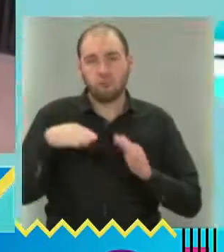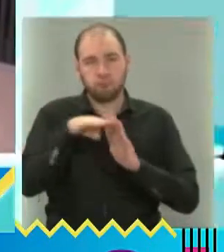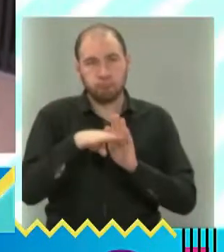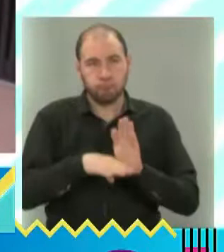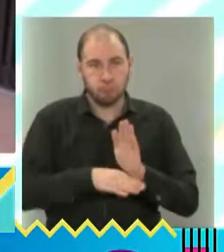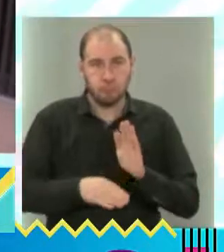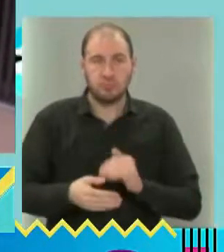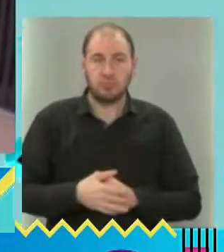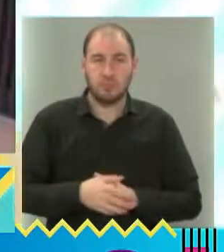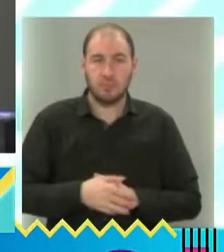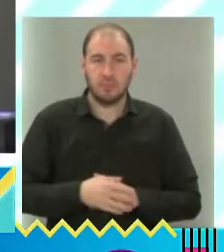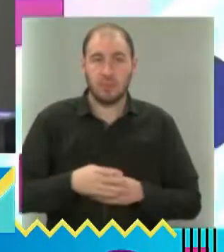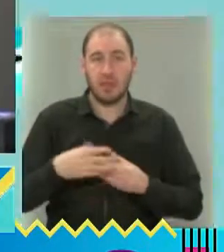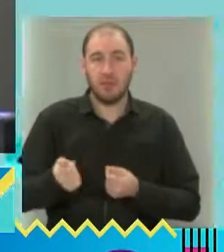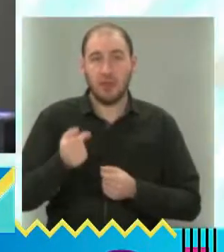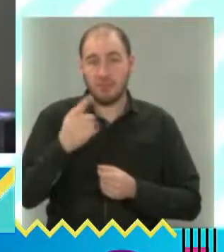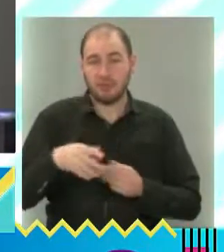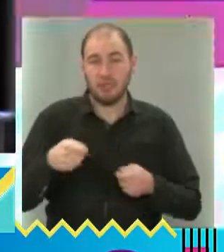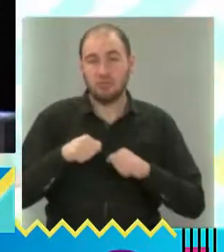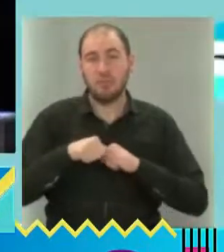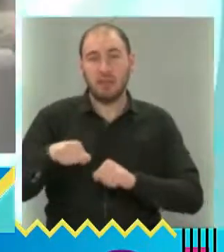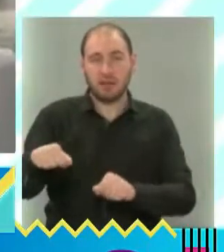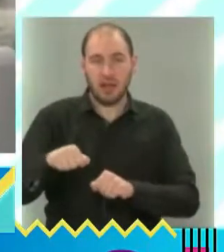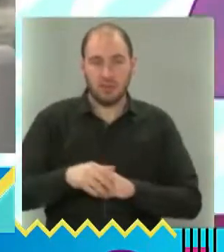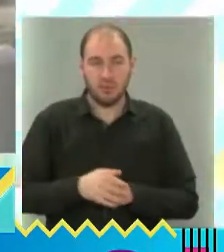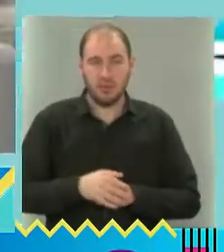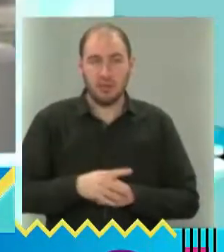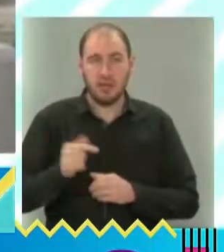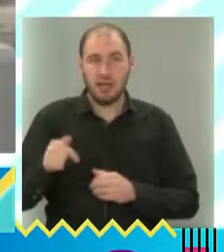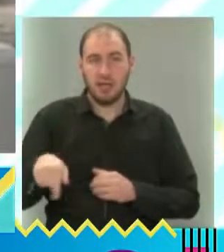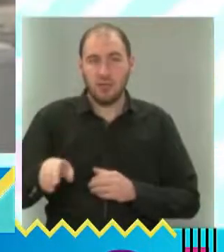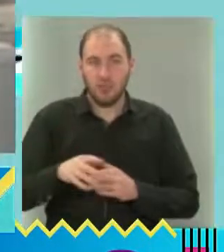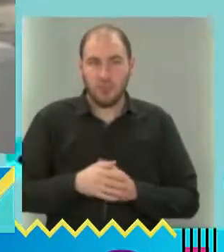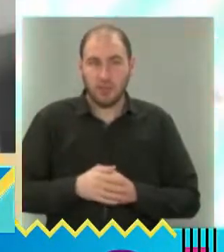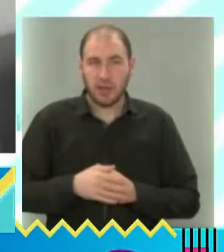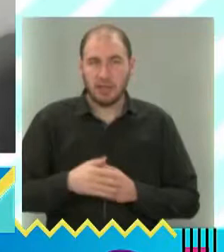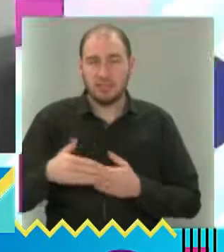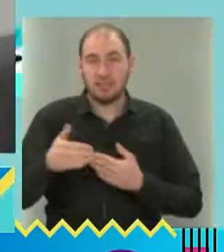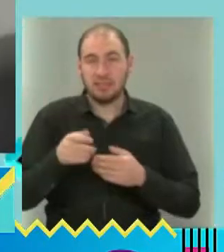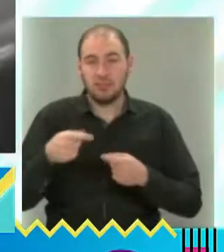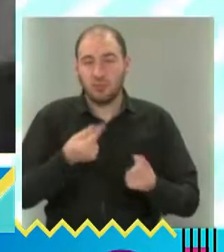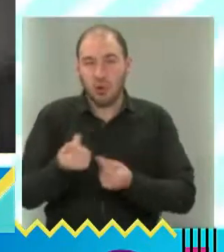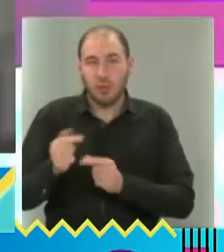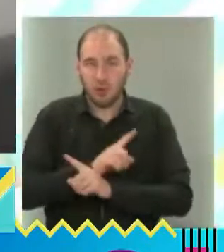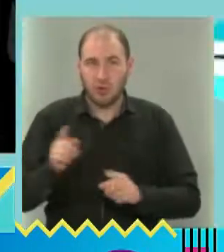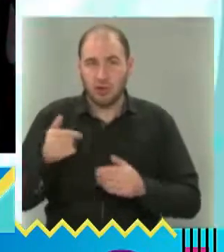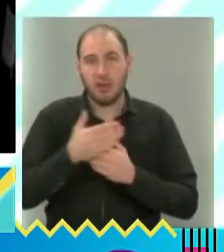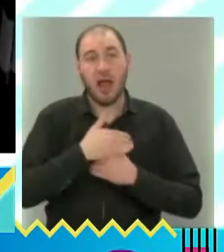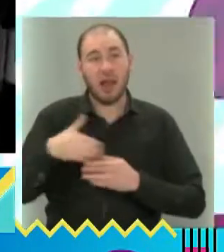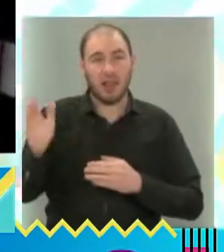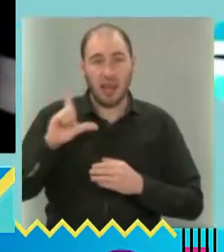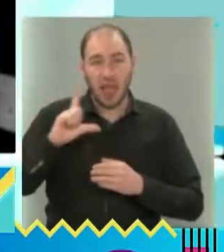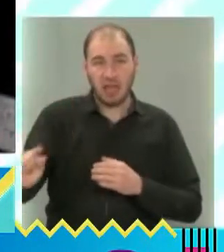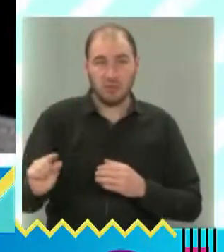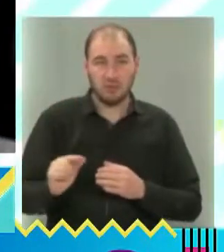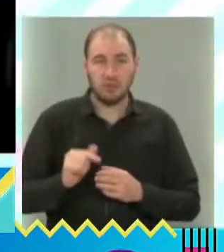factores que permiten que las grandes cadenas de supermercados no estén cerca de los grandes centros de consumo, tienen que estar retiradas.